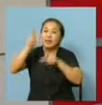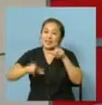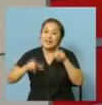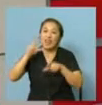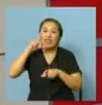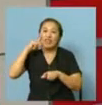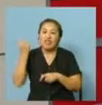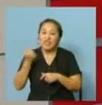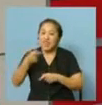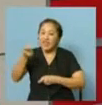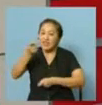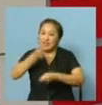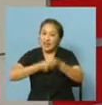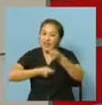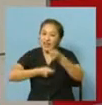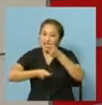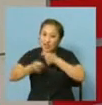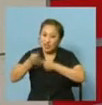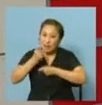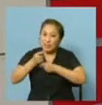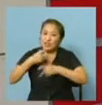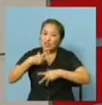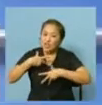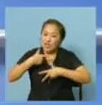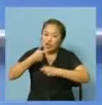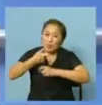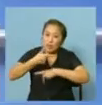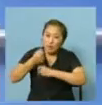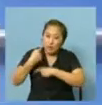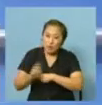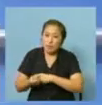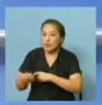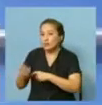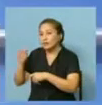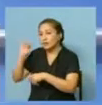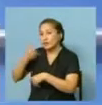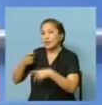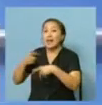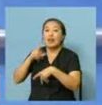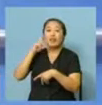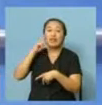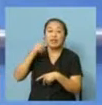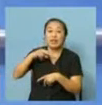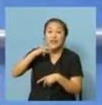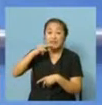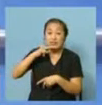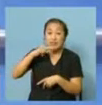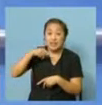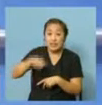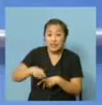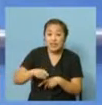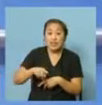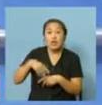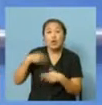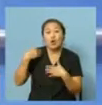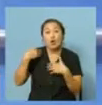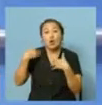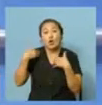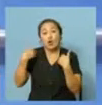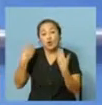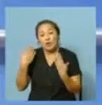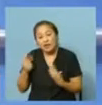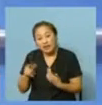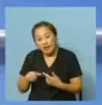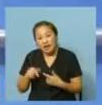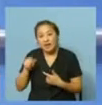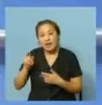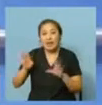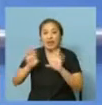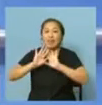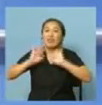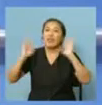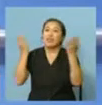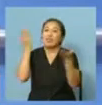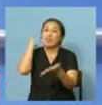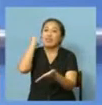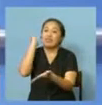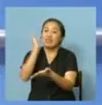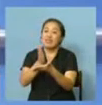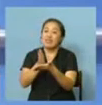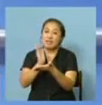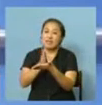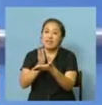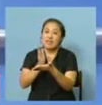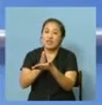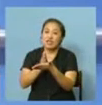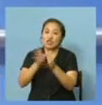y ustedes han firmado un convenio así es el día viernes con motivo del día del mundial de los derechos del